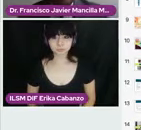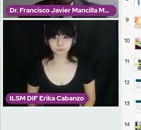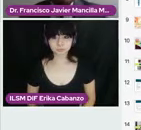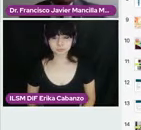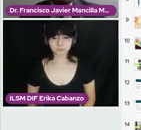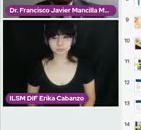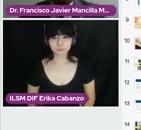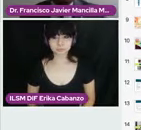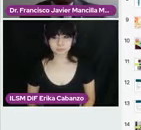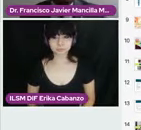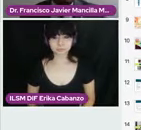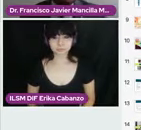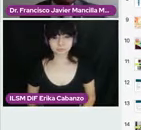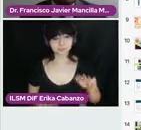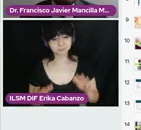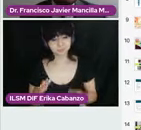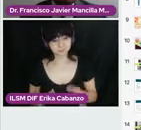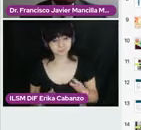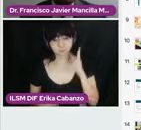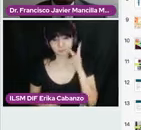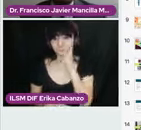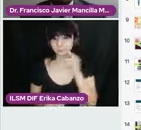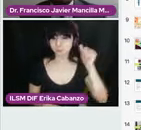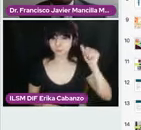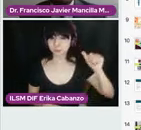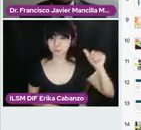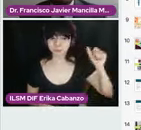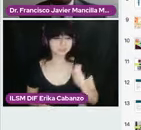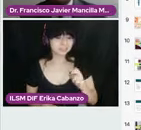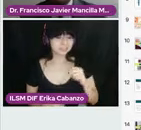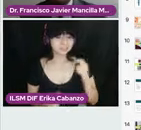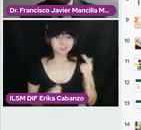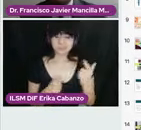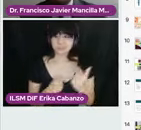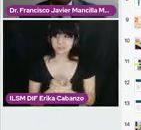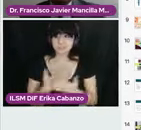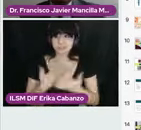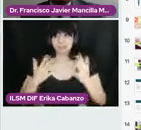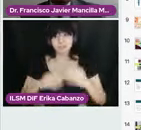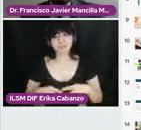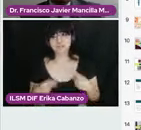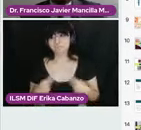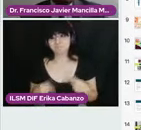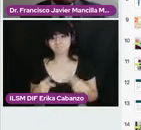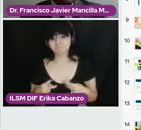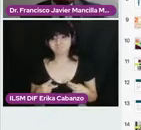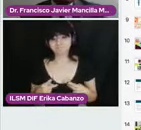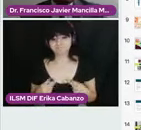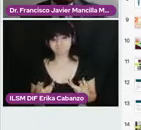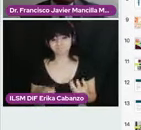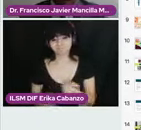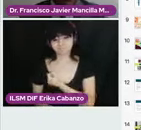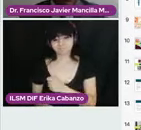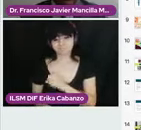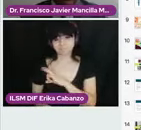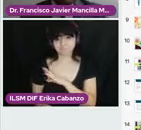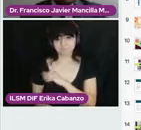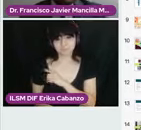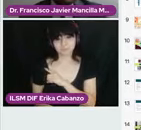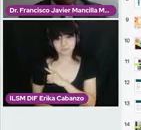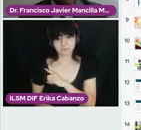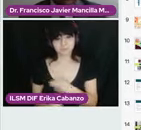Tristemente, las pruebas audiológicas es de lo que a veces el personal de salud lo que menos le pedimos a un paciente con zumbido y